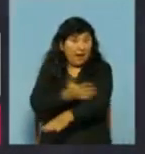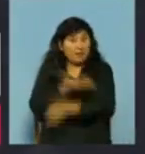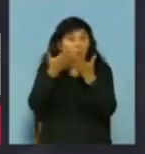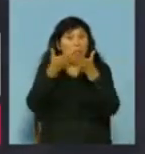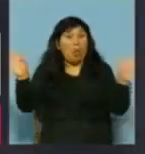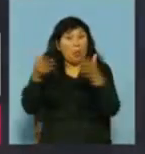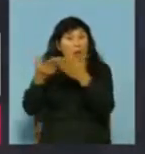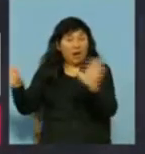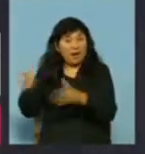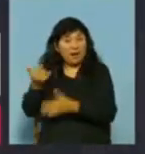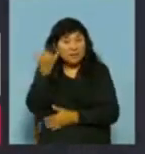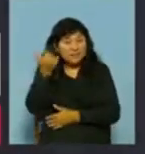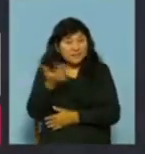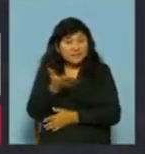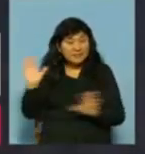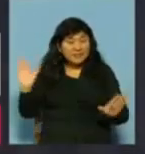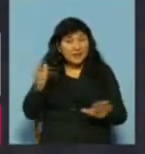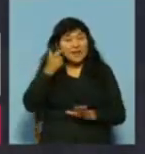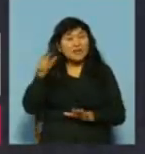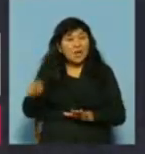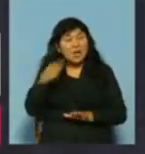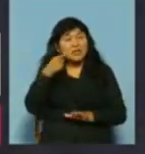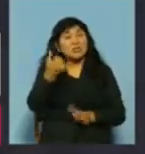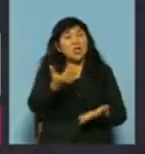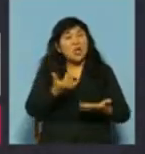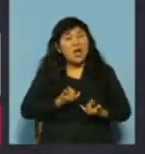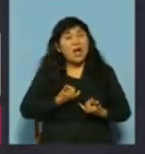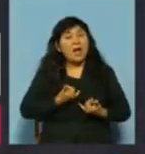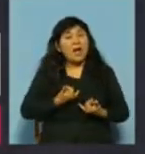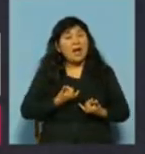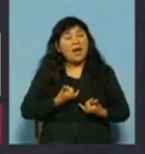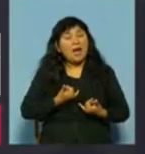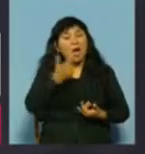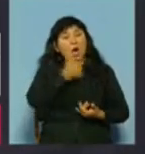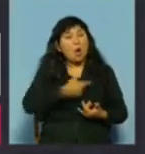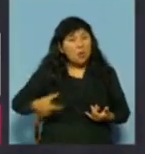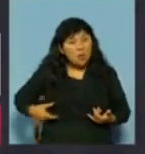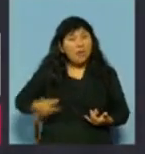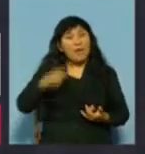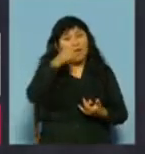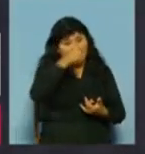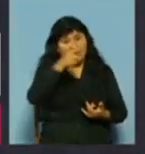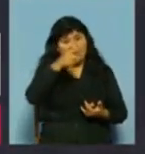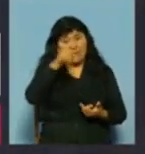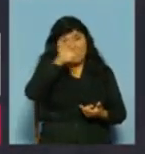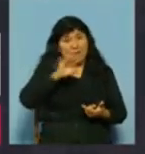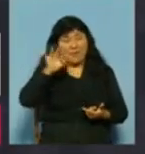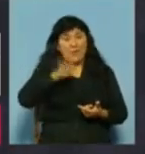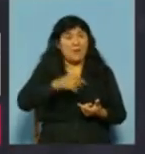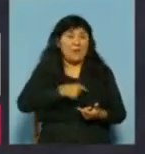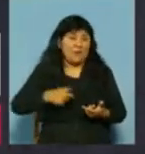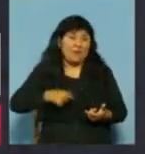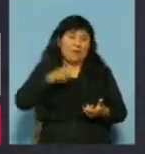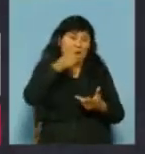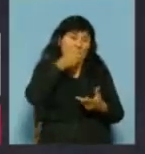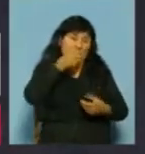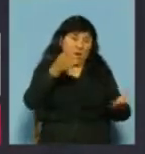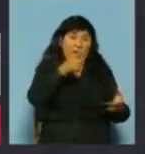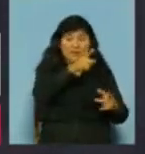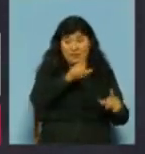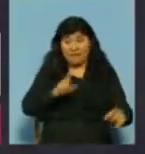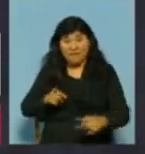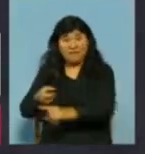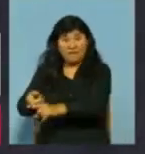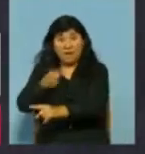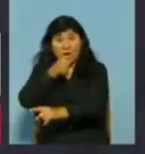datos. Esto cuando un gobierno o cuando un poder del Estado va contra el